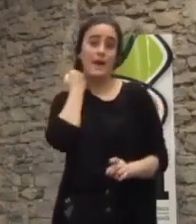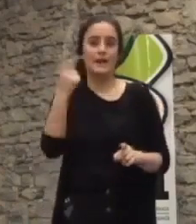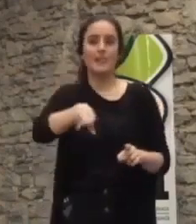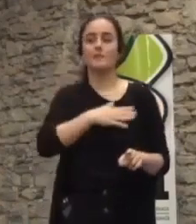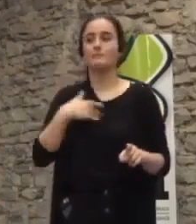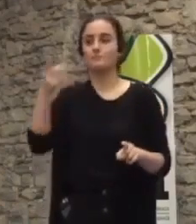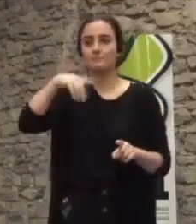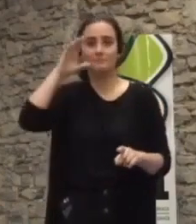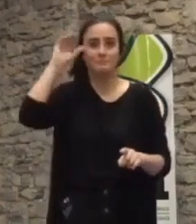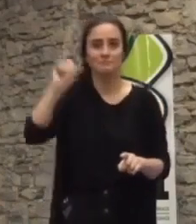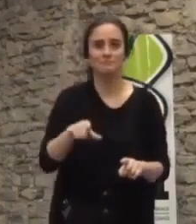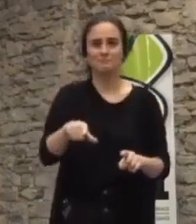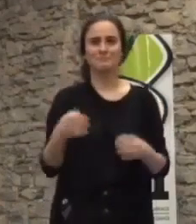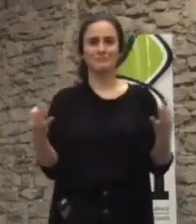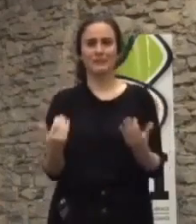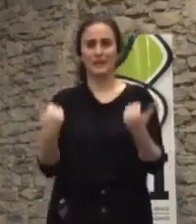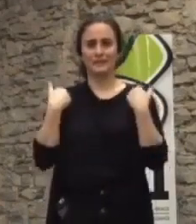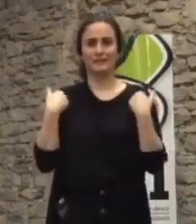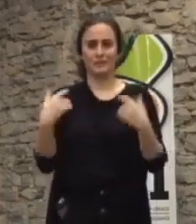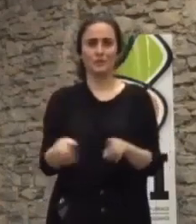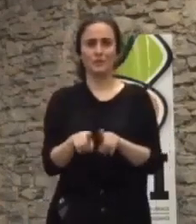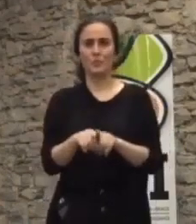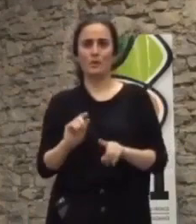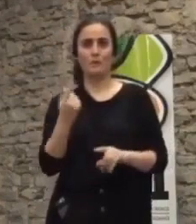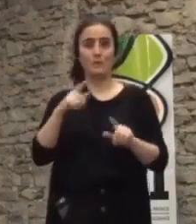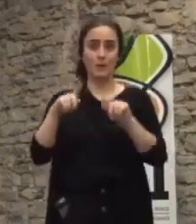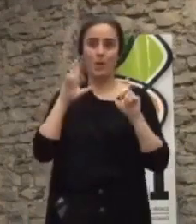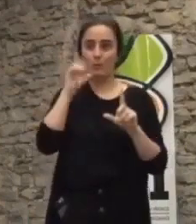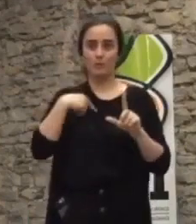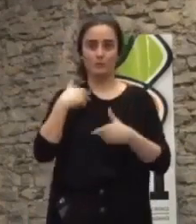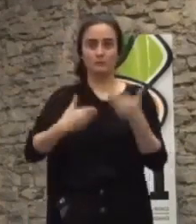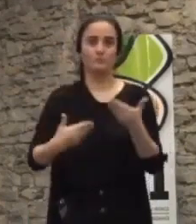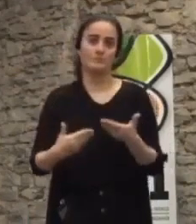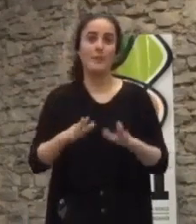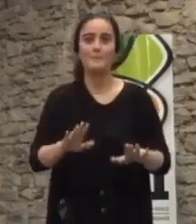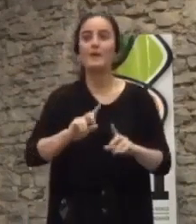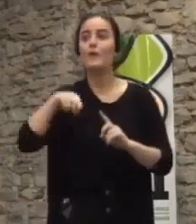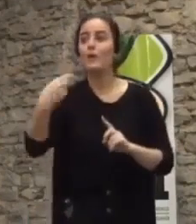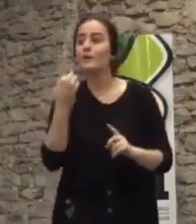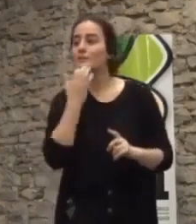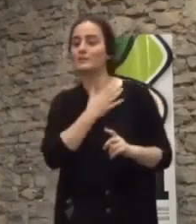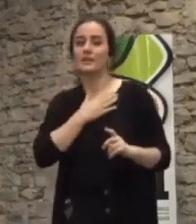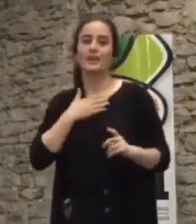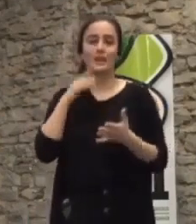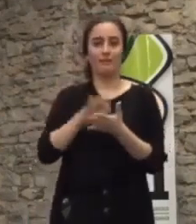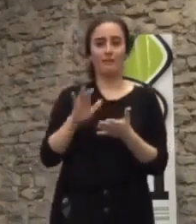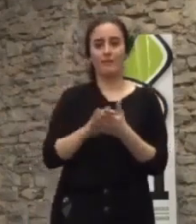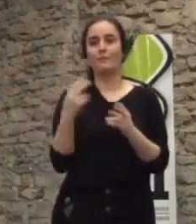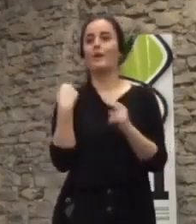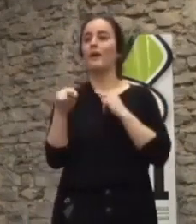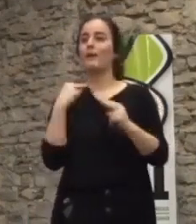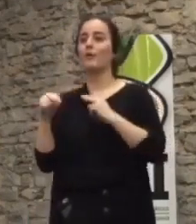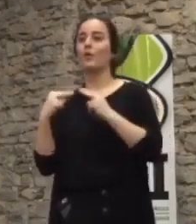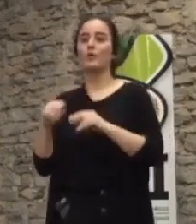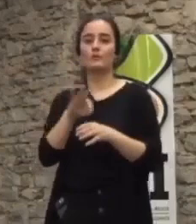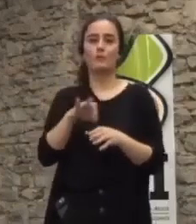que escucharais qué es eso de ser agente antirrumores en primera persona, por eso estoy igual un poco acelerada. Pero luego, si queréis, calmada, os contesto las preguntas que queráis y en